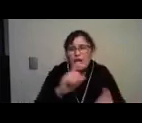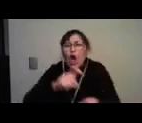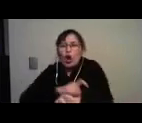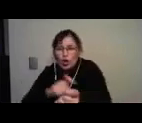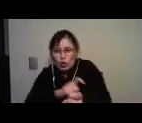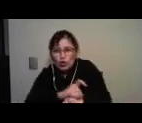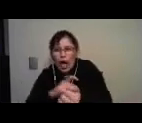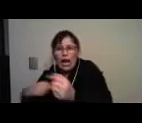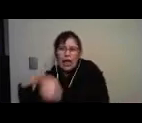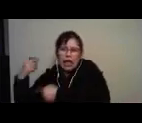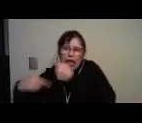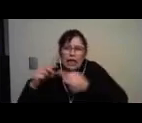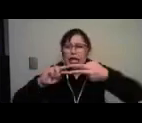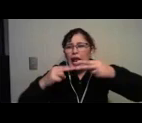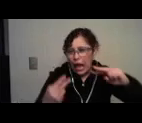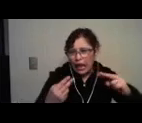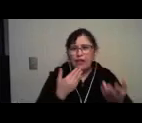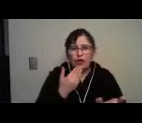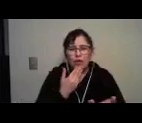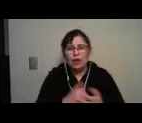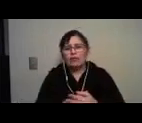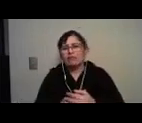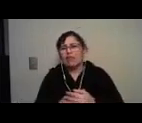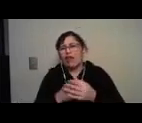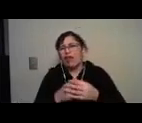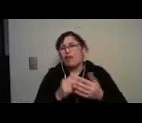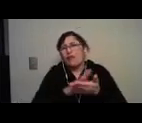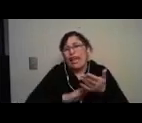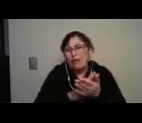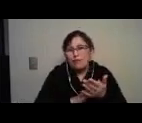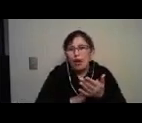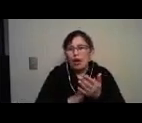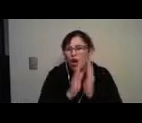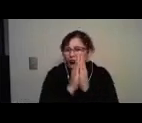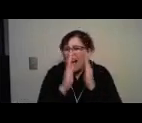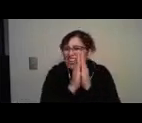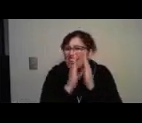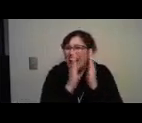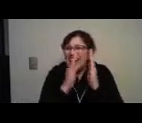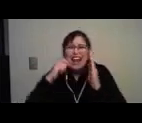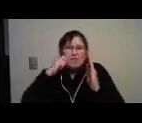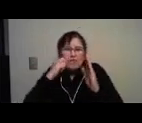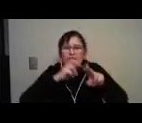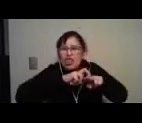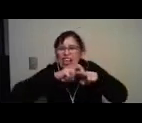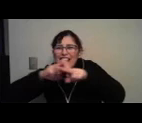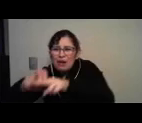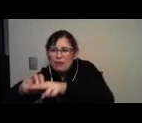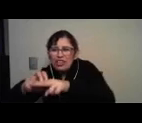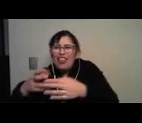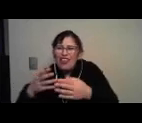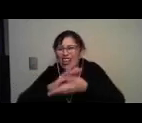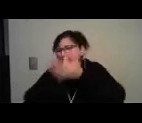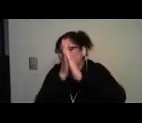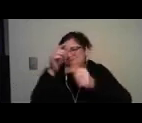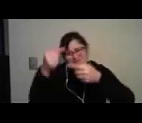genético también incluso, desde el estudio de canales iónicos o proteínas transportadoras, también ya pueden dar